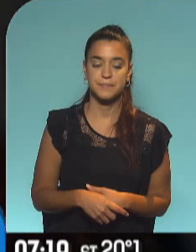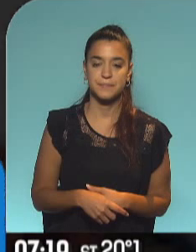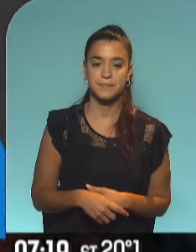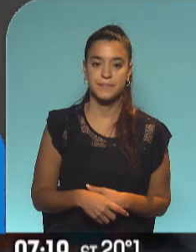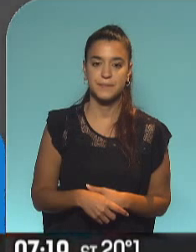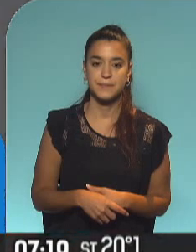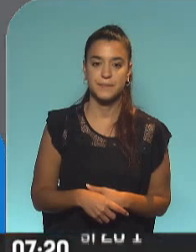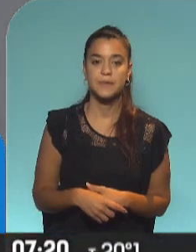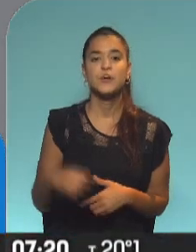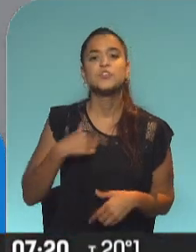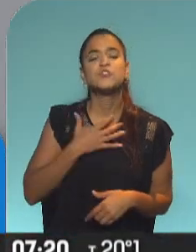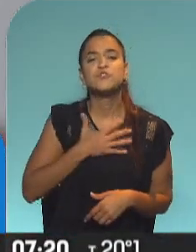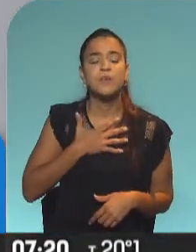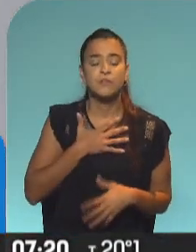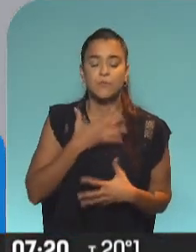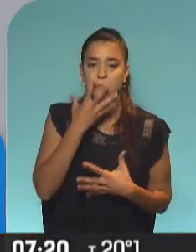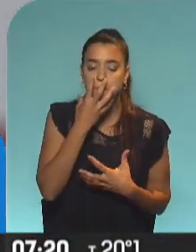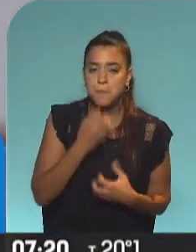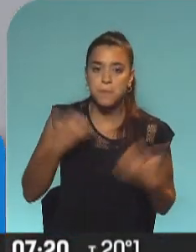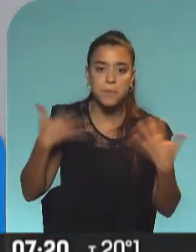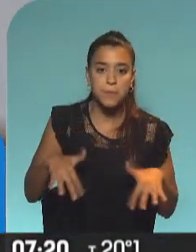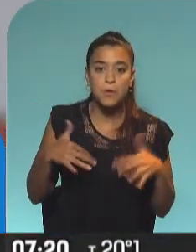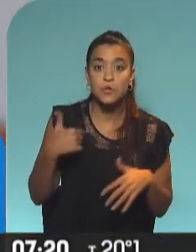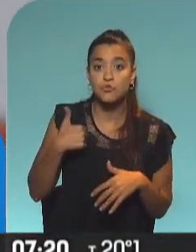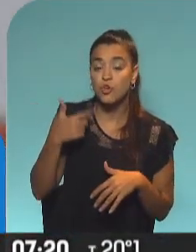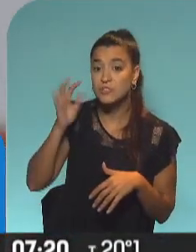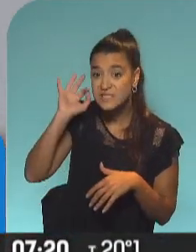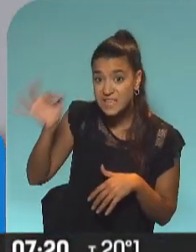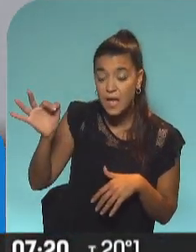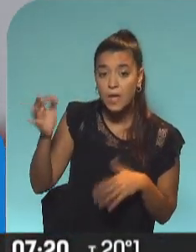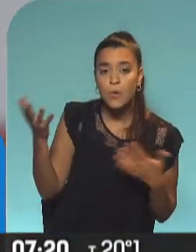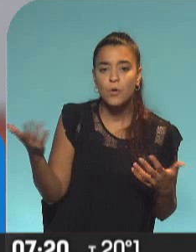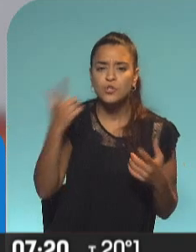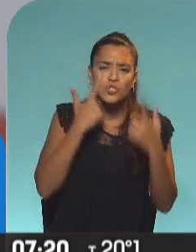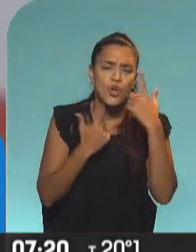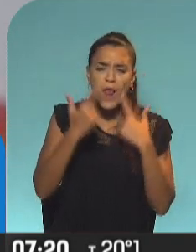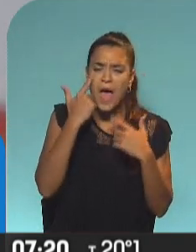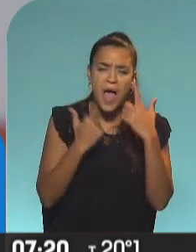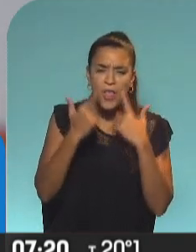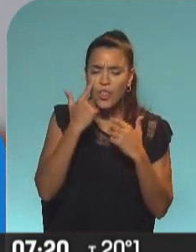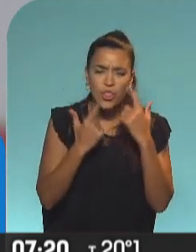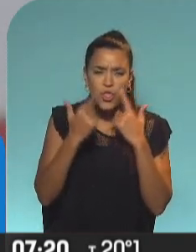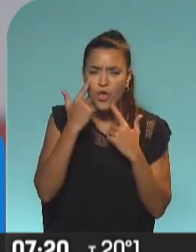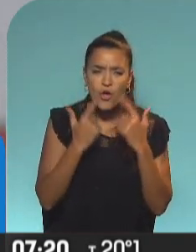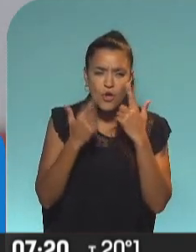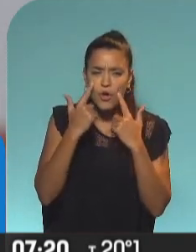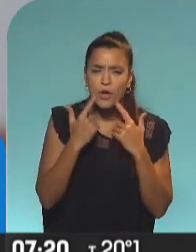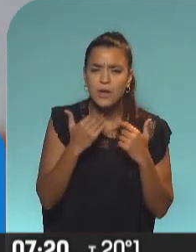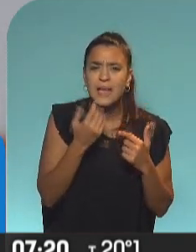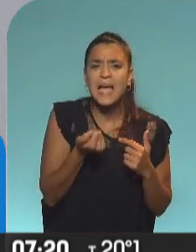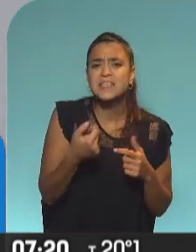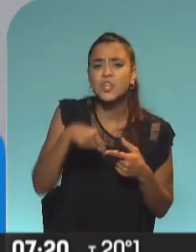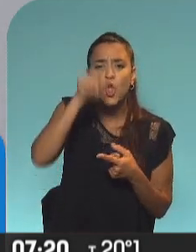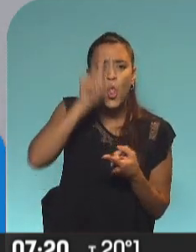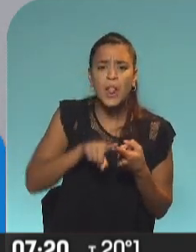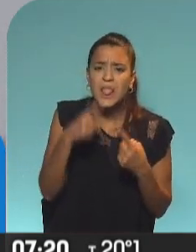siento como desconsuelo o sea cuando me enteré viste nos estuve llorando no sé casi todo